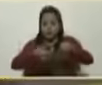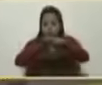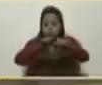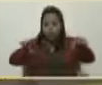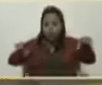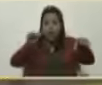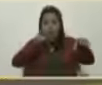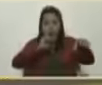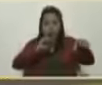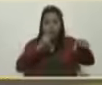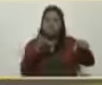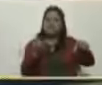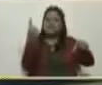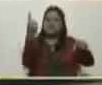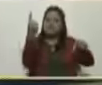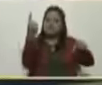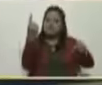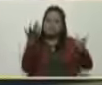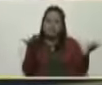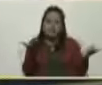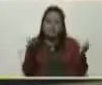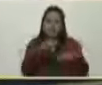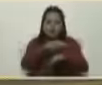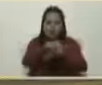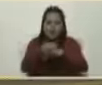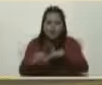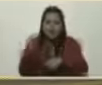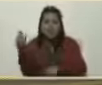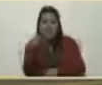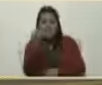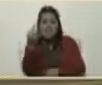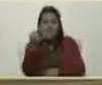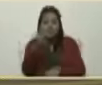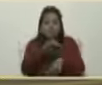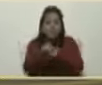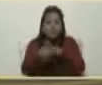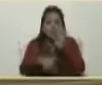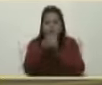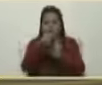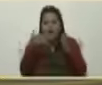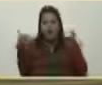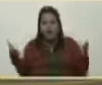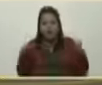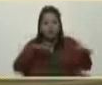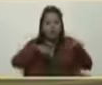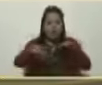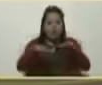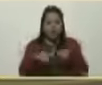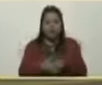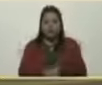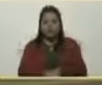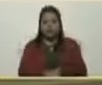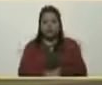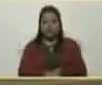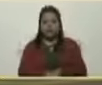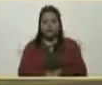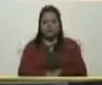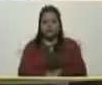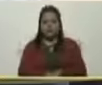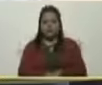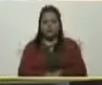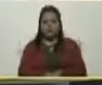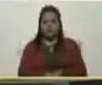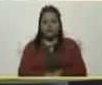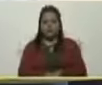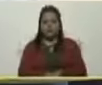maravilloso? Uno solo. Imagínese, un municipio, es el tercer municipio más grande del estado Cojedes, y quisiera que,